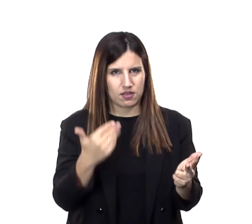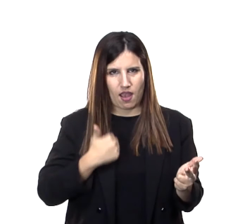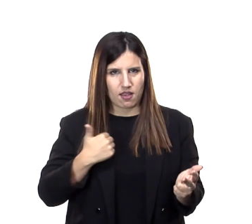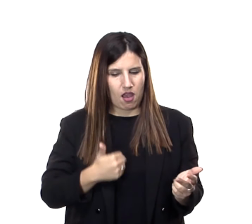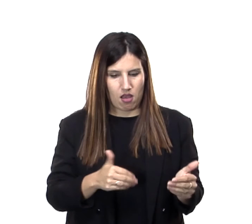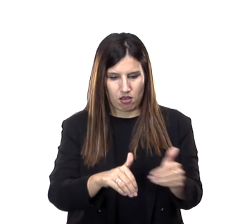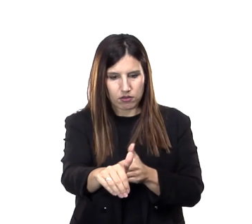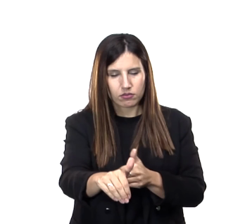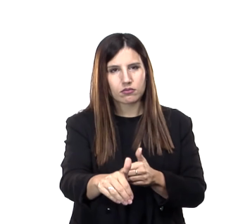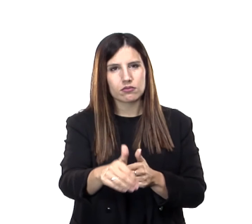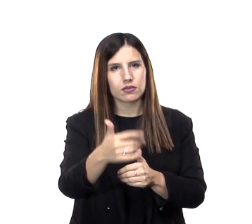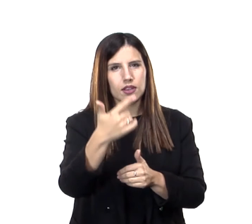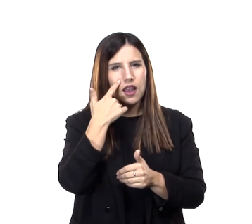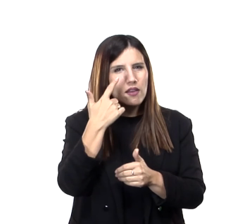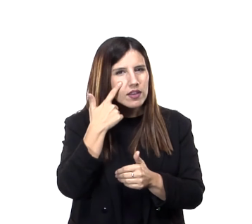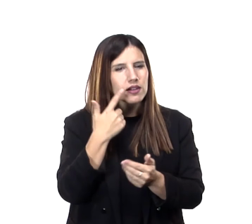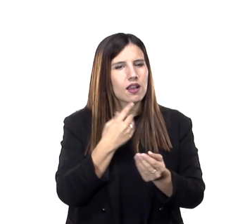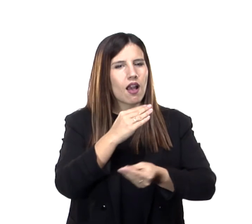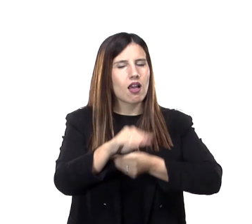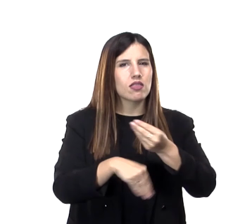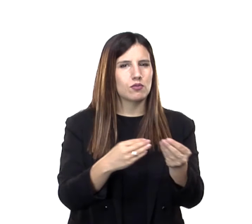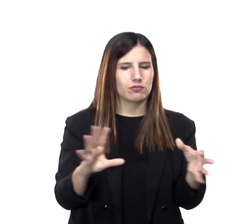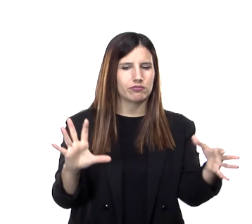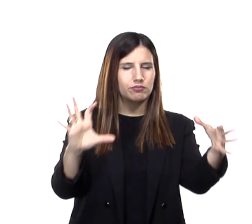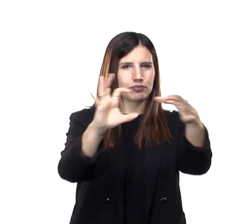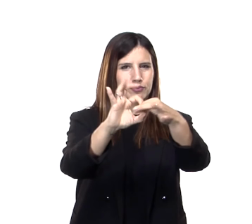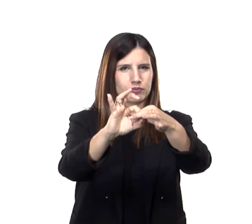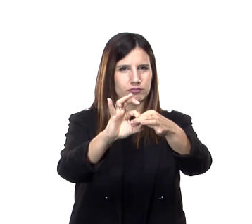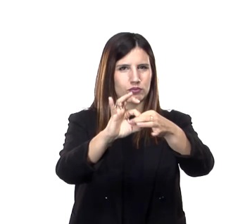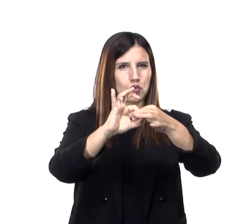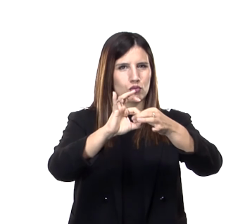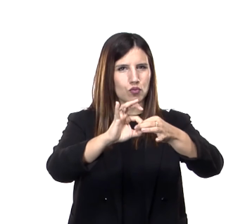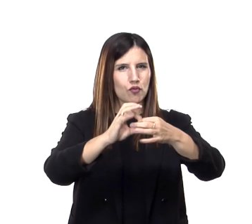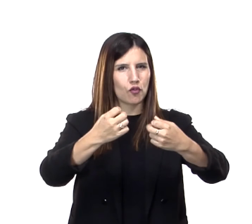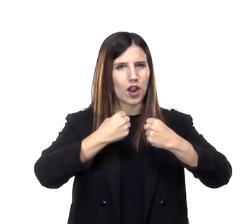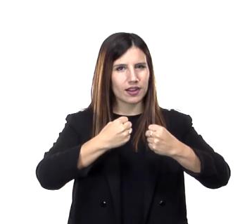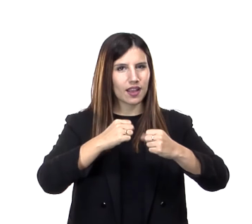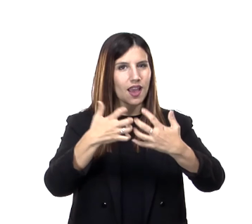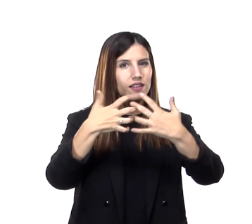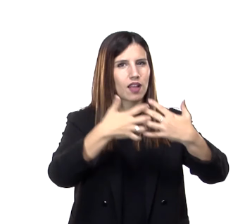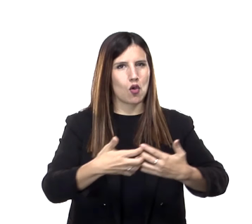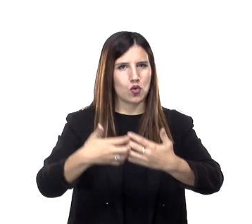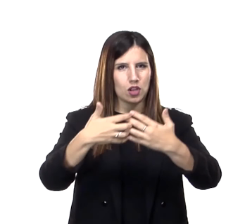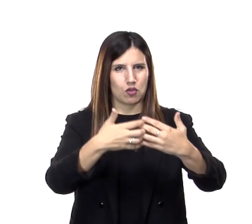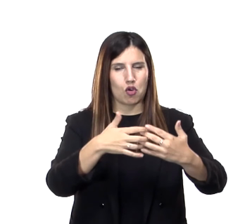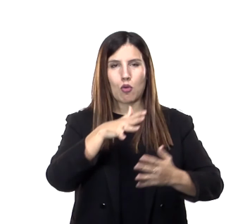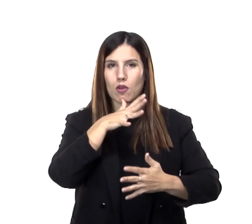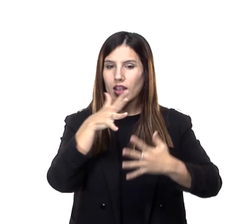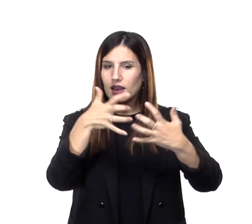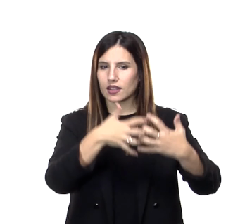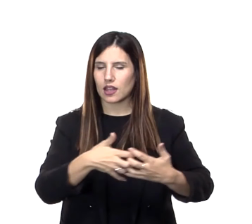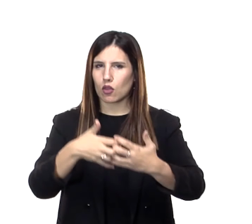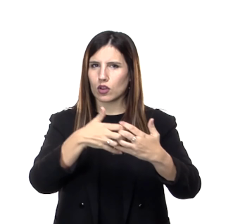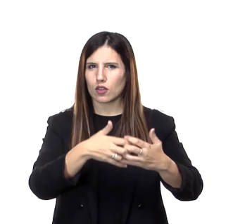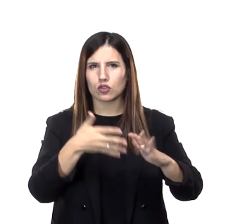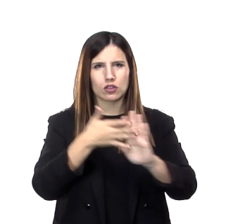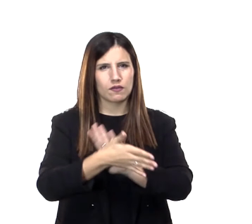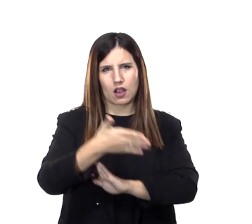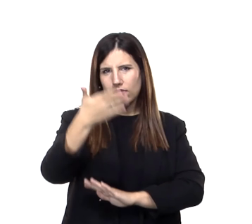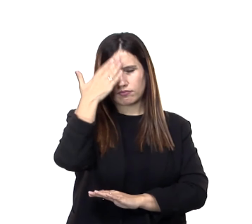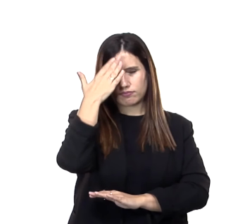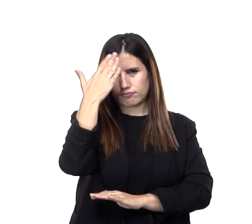a vivamos una nueva alianza con eeuu porque eeuu es fundamental en esta esfera geopolítica y mientras no